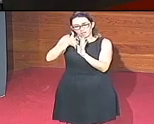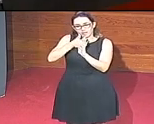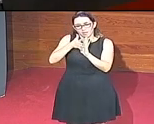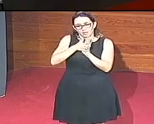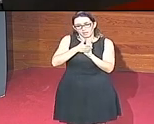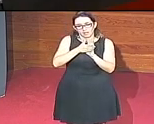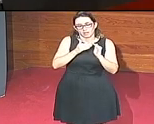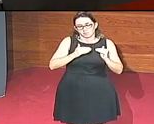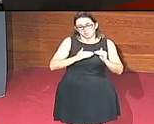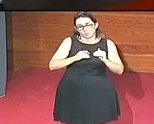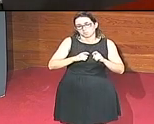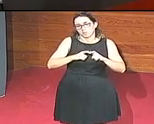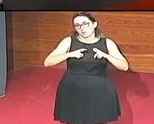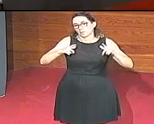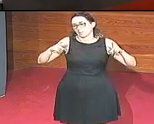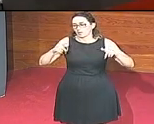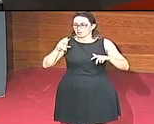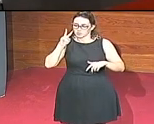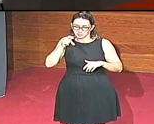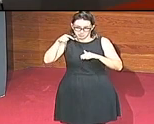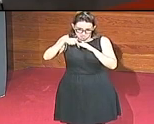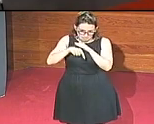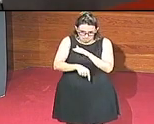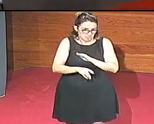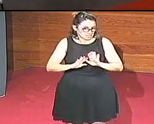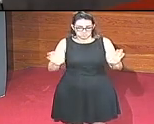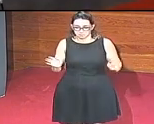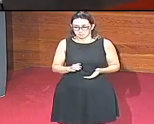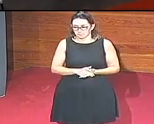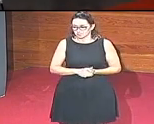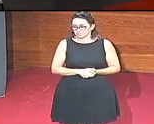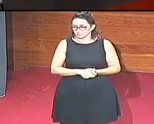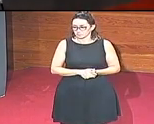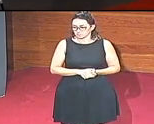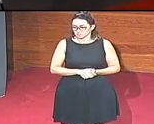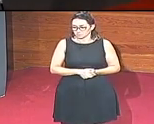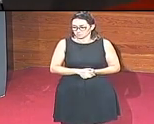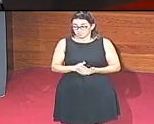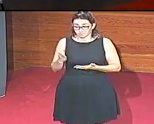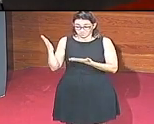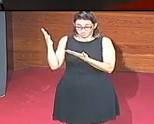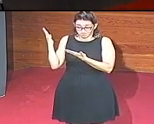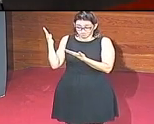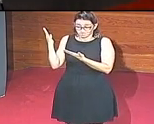y te vas adentrando en cómo es y está al final